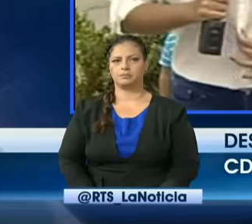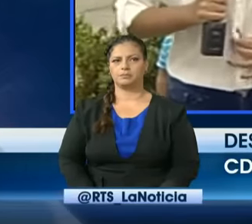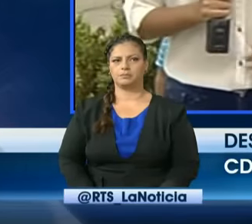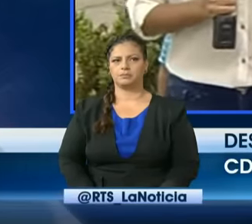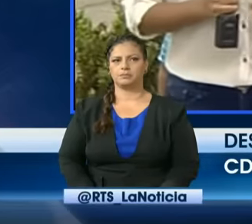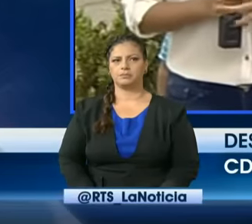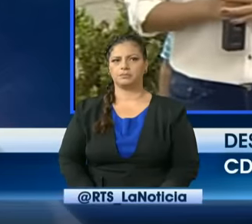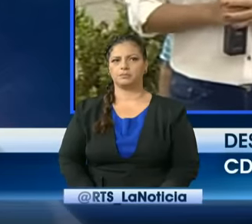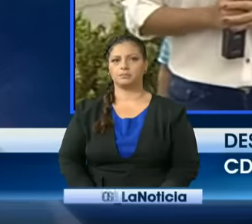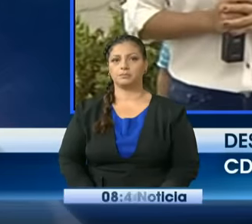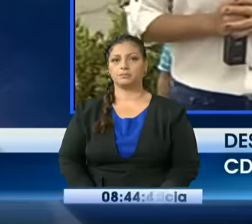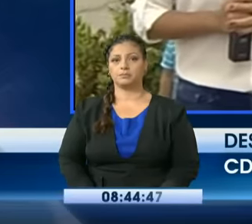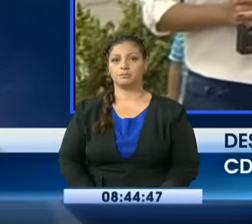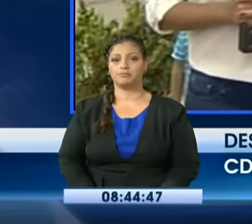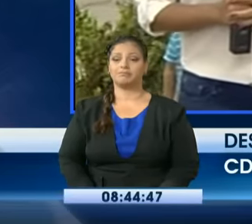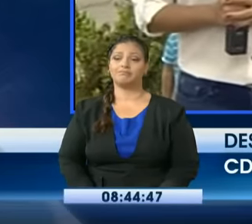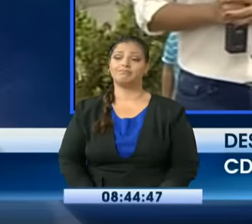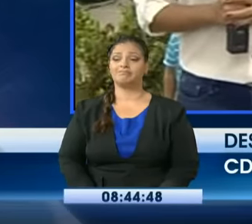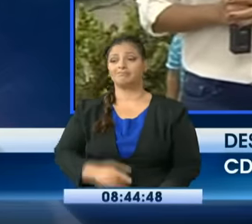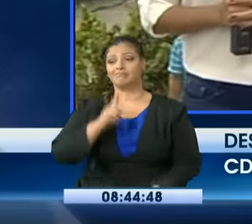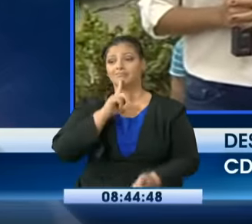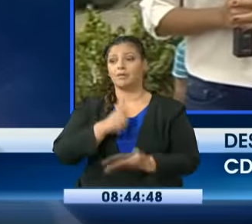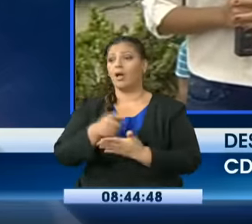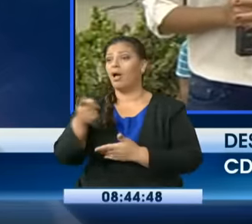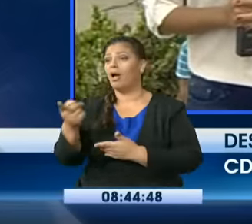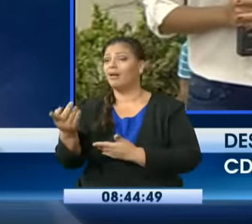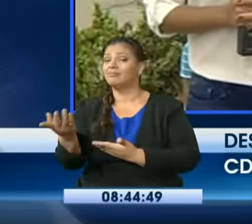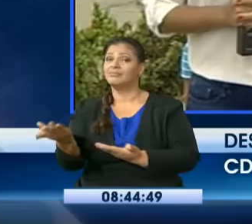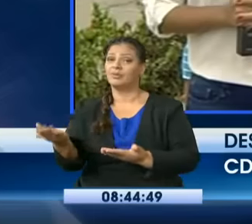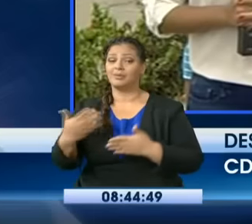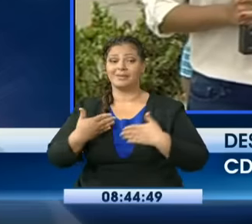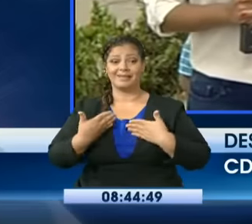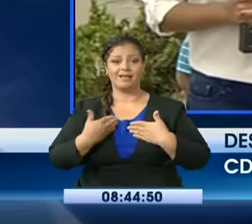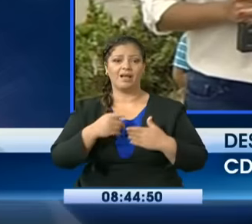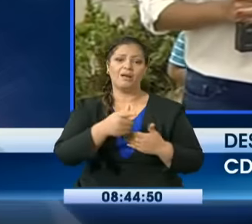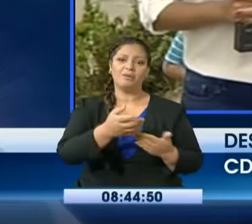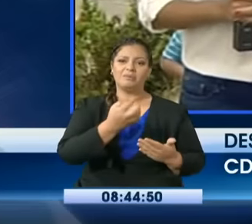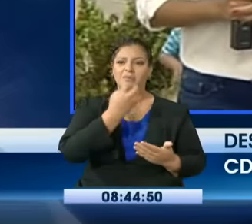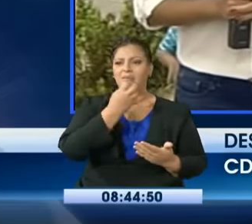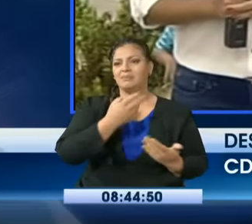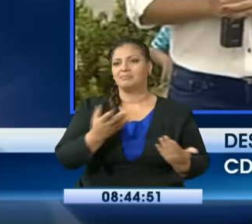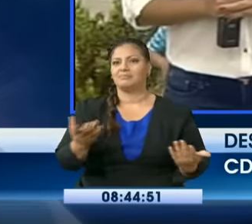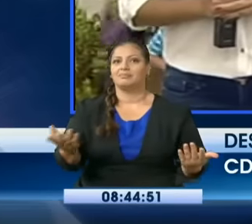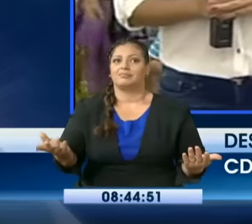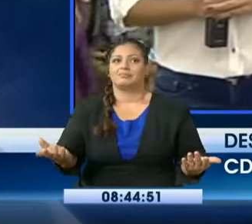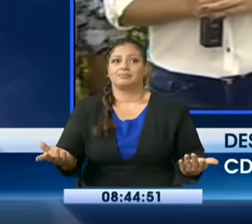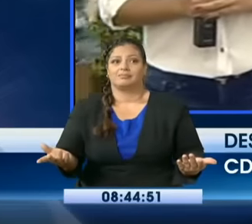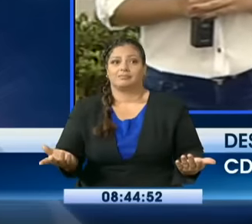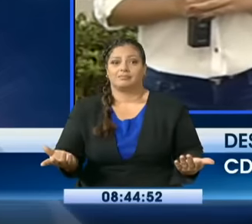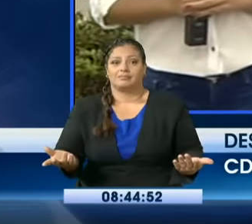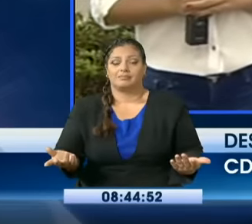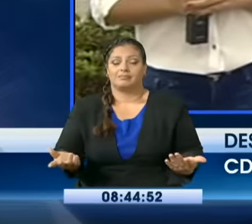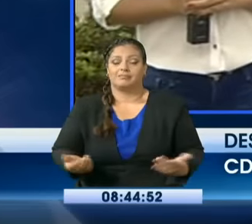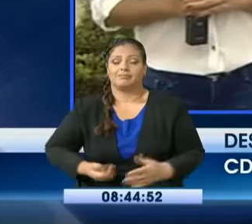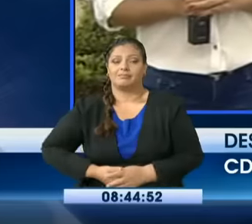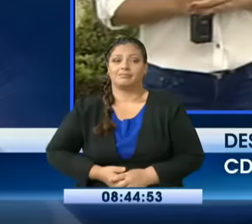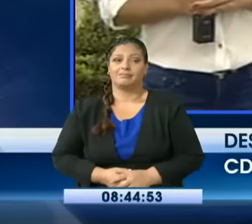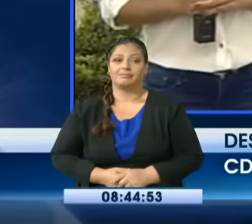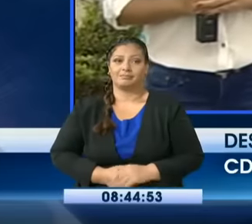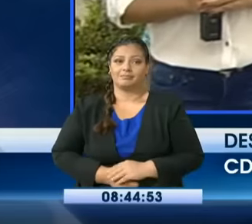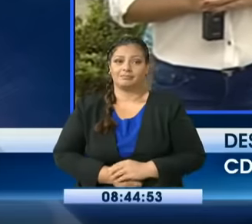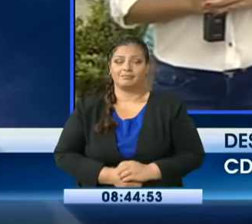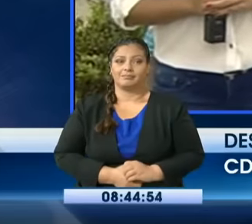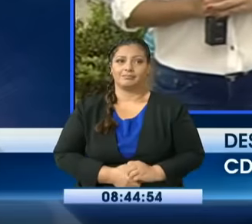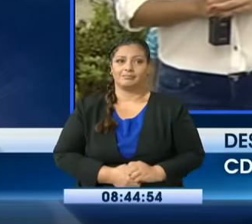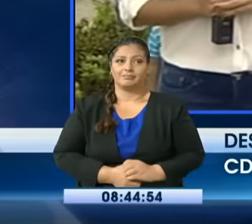Luxola, la molestia de unos es la complacencia de otros. Y a veces el otro sector es el molesto y el otro